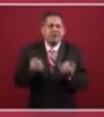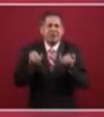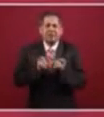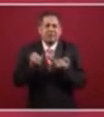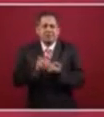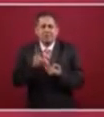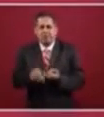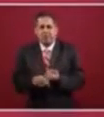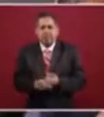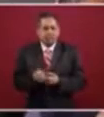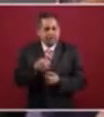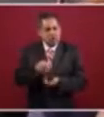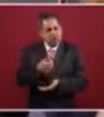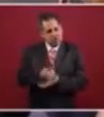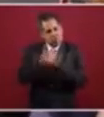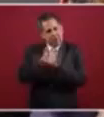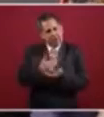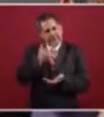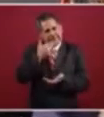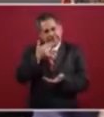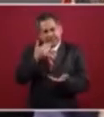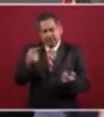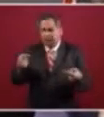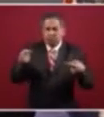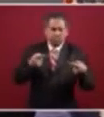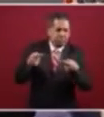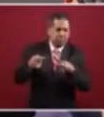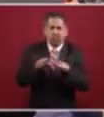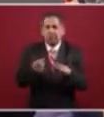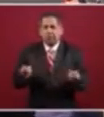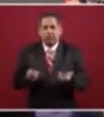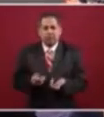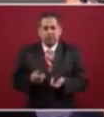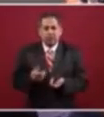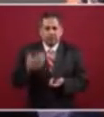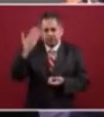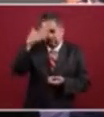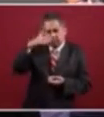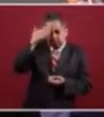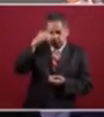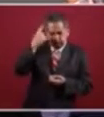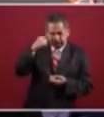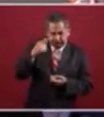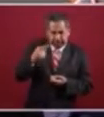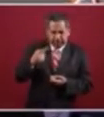ayudan estas cosas salen aquí